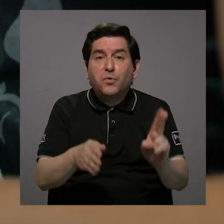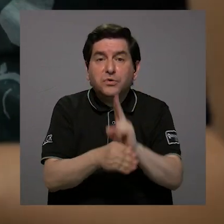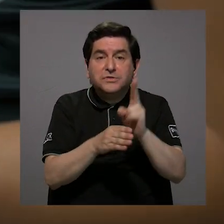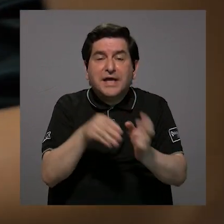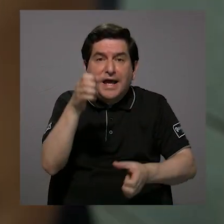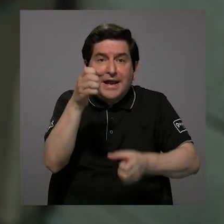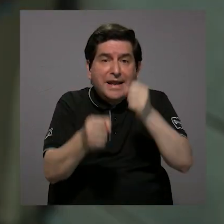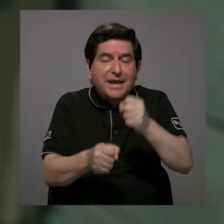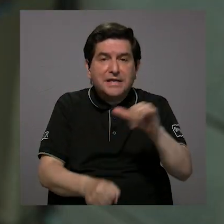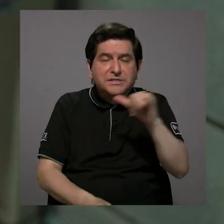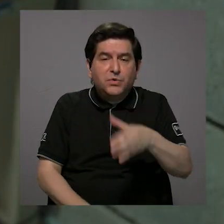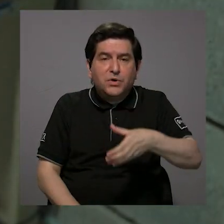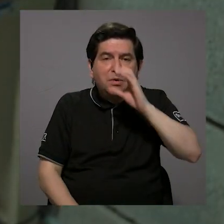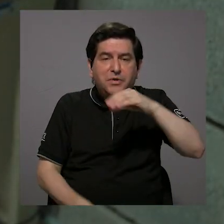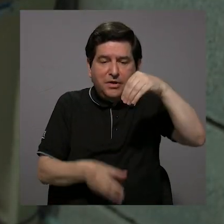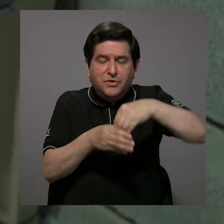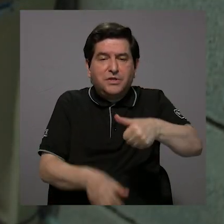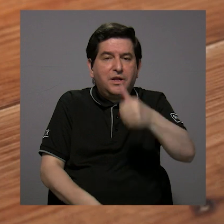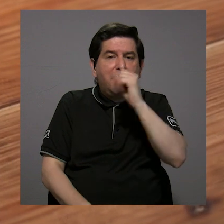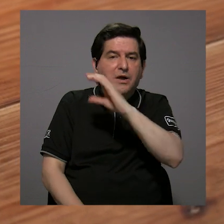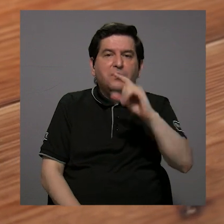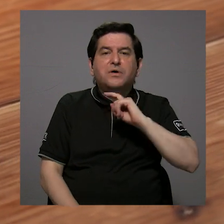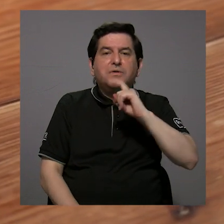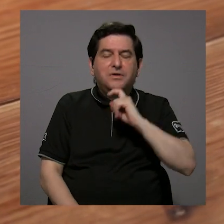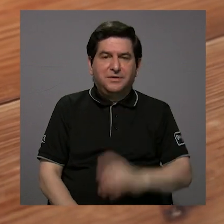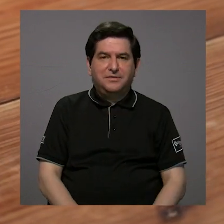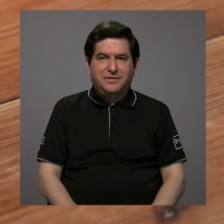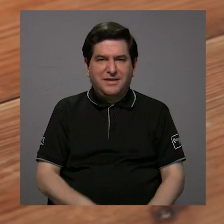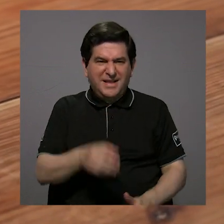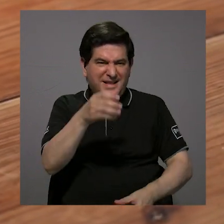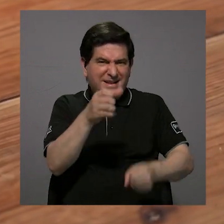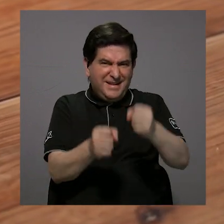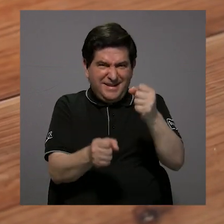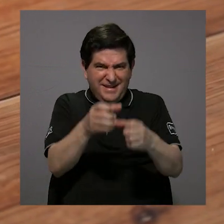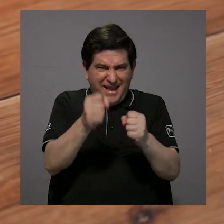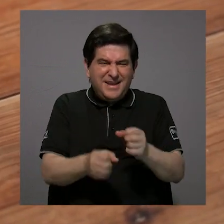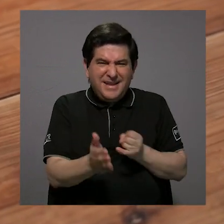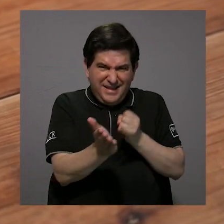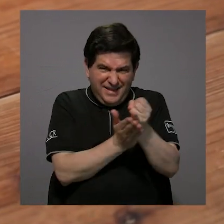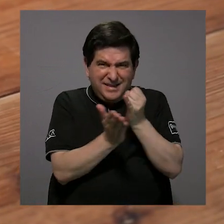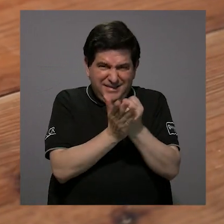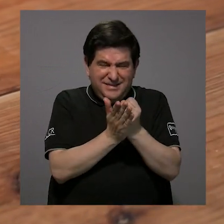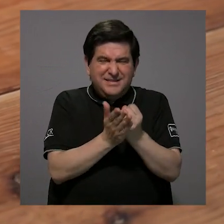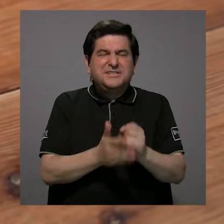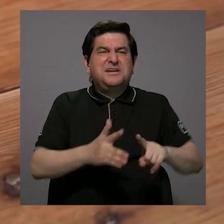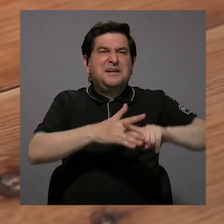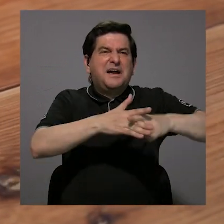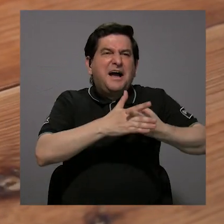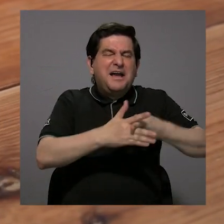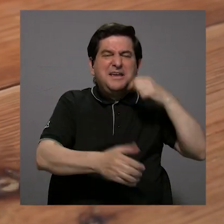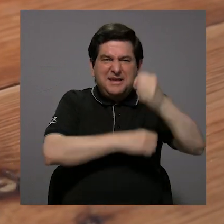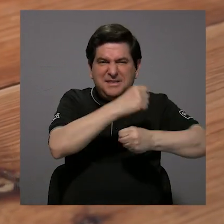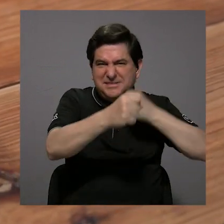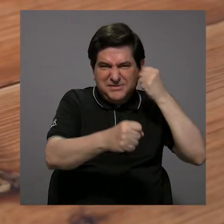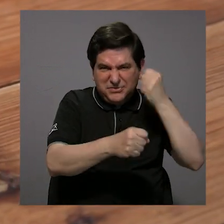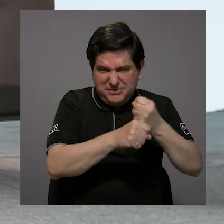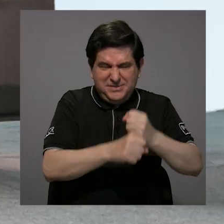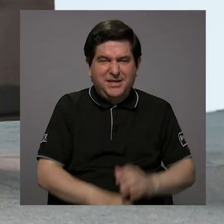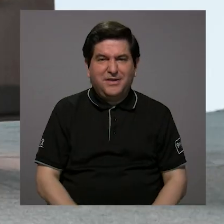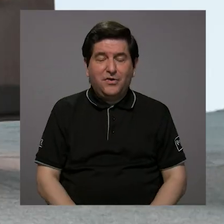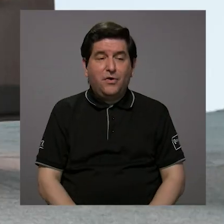posibilidad de usar la leche como bebida hidratante. La leche se había investigado un poco a principios de este